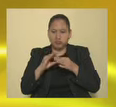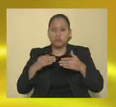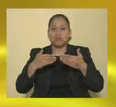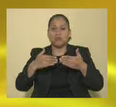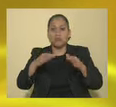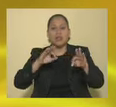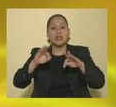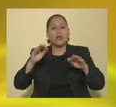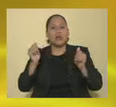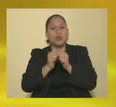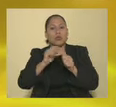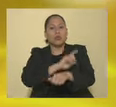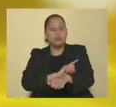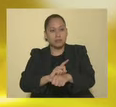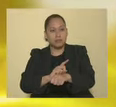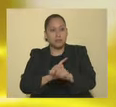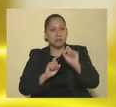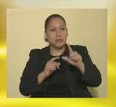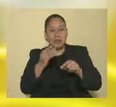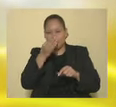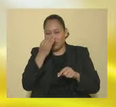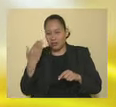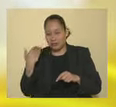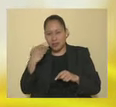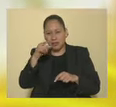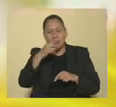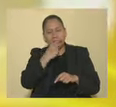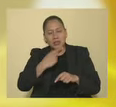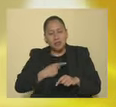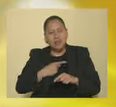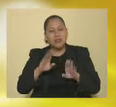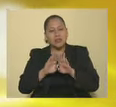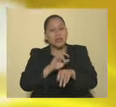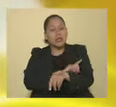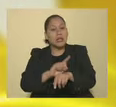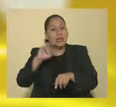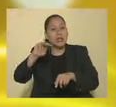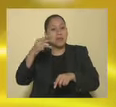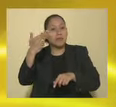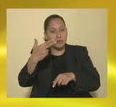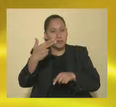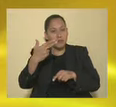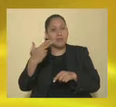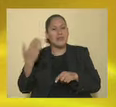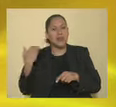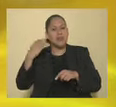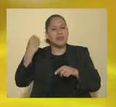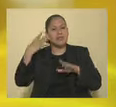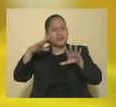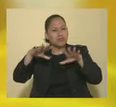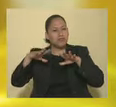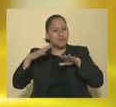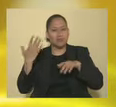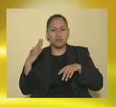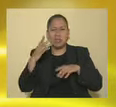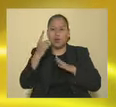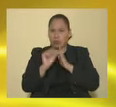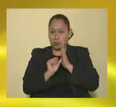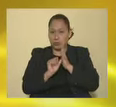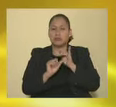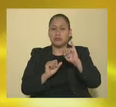otras delegaciones. Que bueno, hace rato me comentabas que en la delegación Miguel Hidalgo hubo un evento hace aproximadamente un